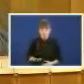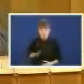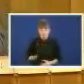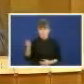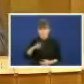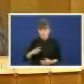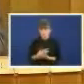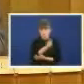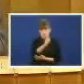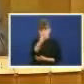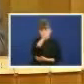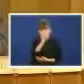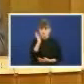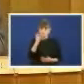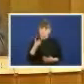a todos